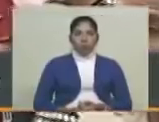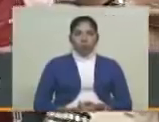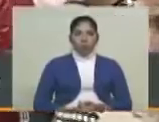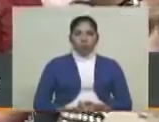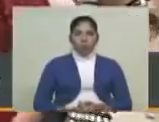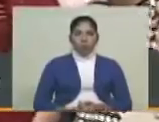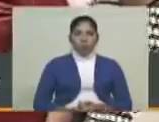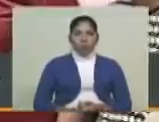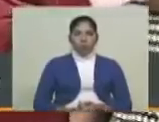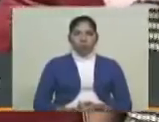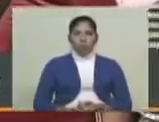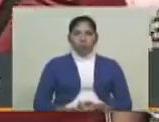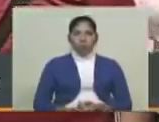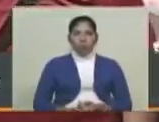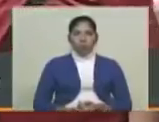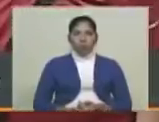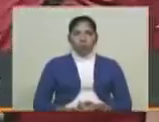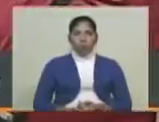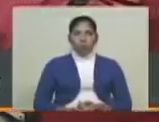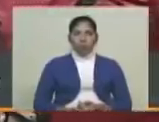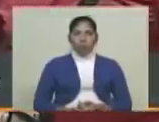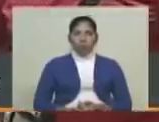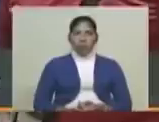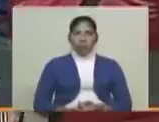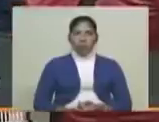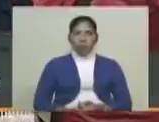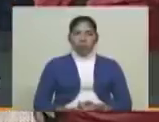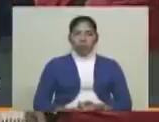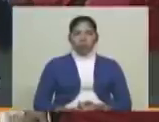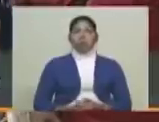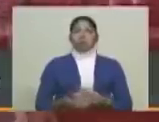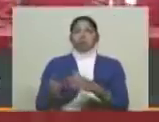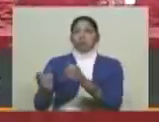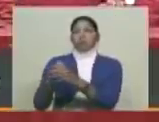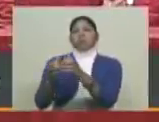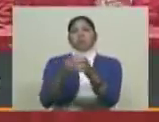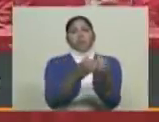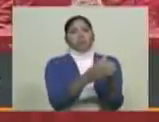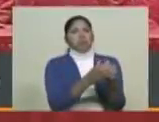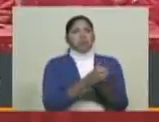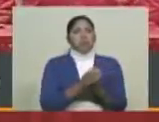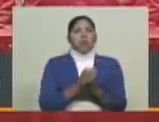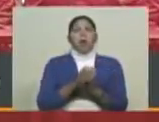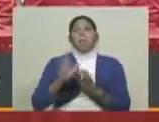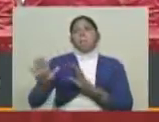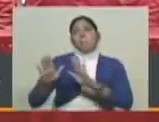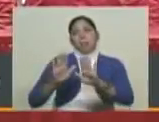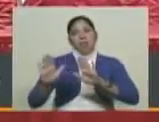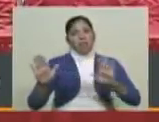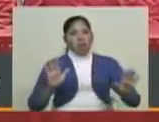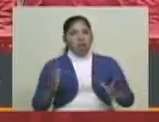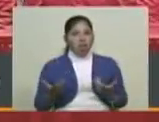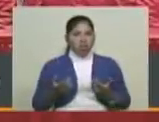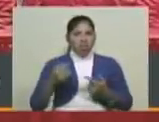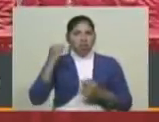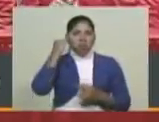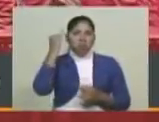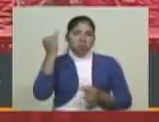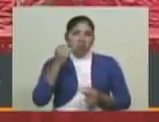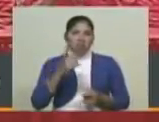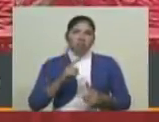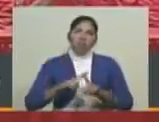Los partidos del Gran Polo Patriótico, cada quien tiene sus direcciones, pero avancemos juntos en